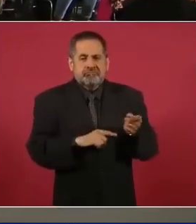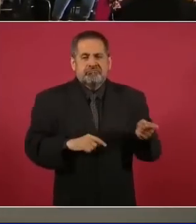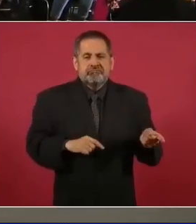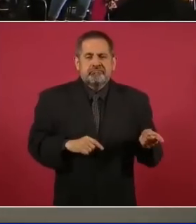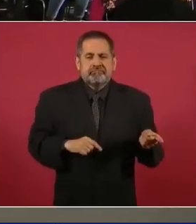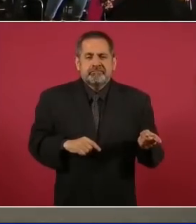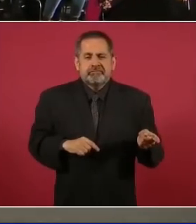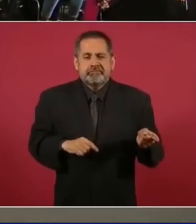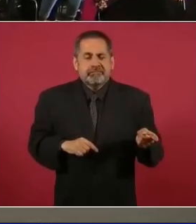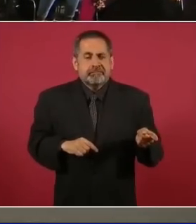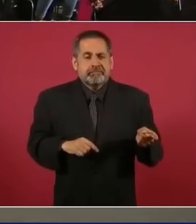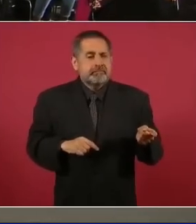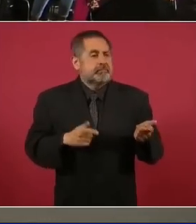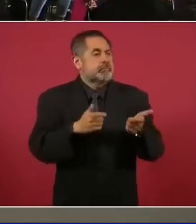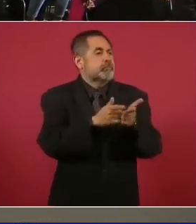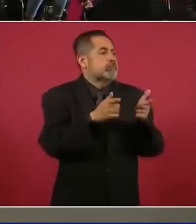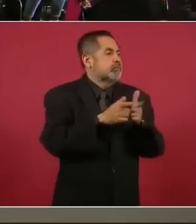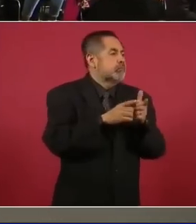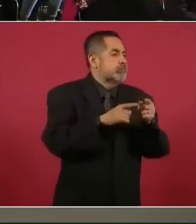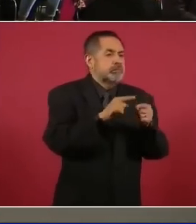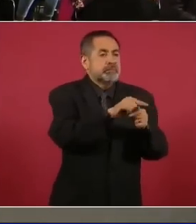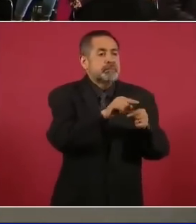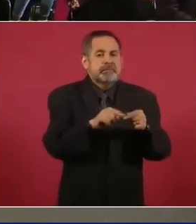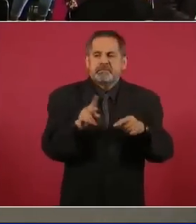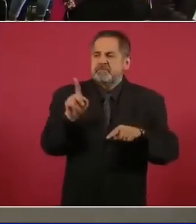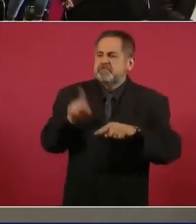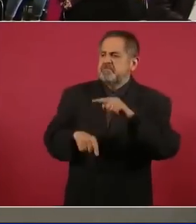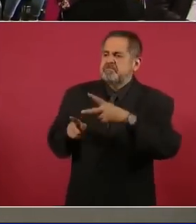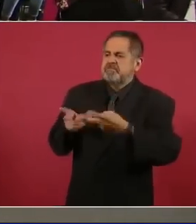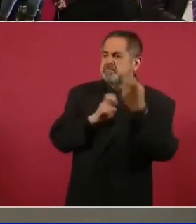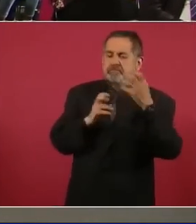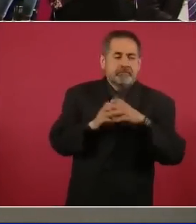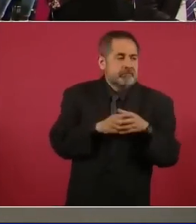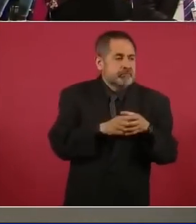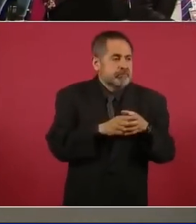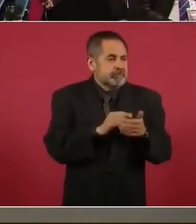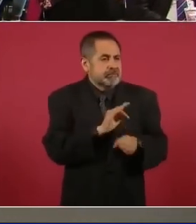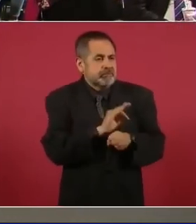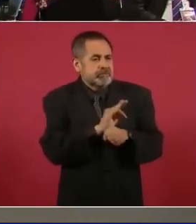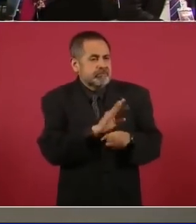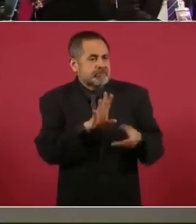a una minoría rapaz y a facilitar el saqueo.